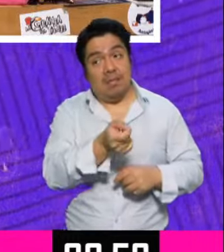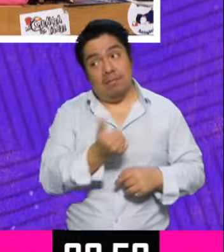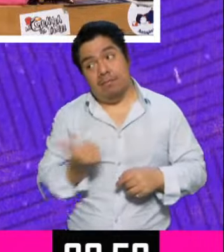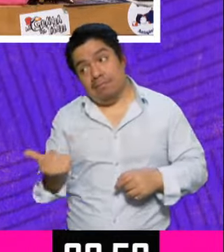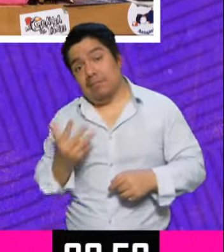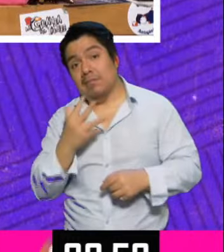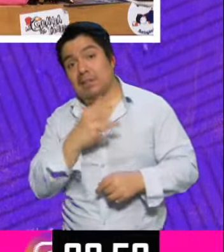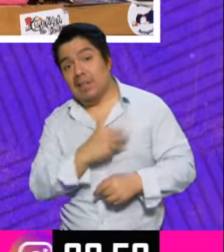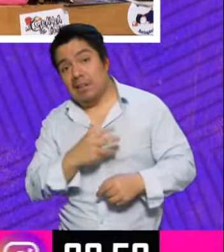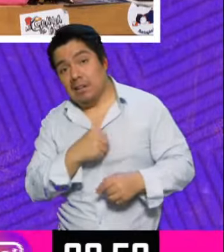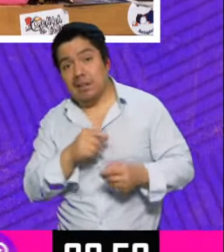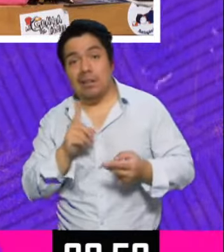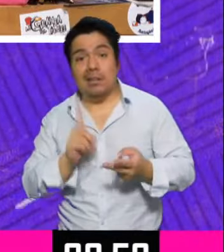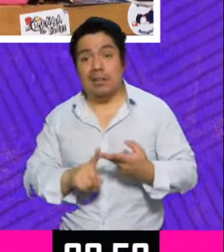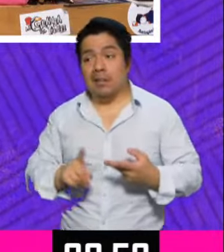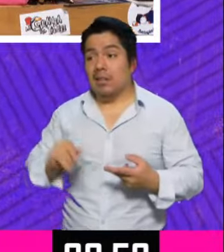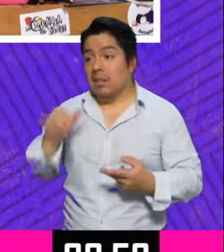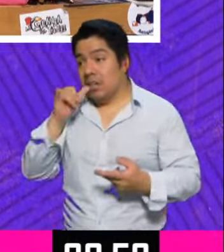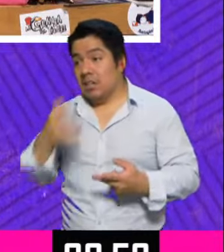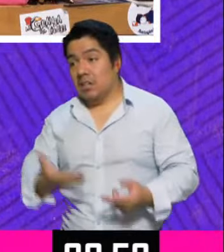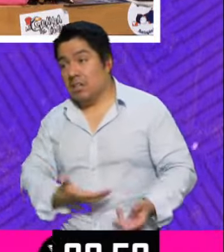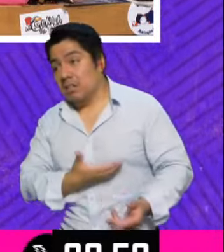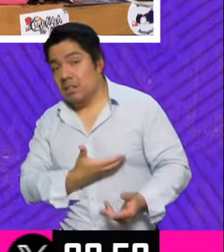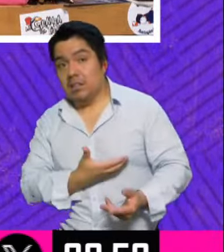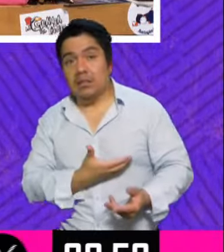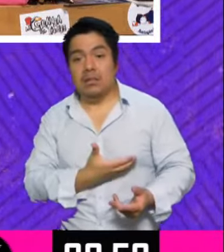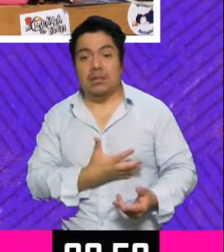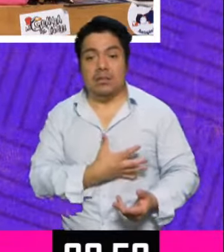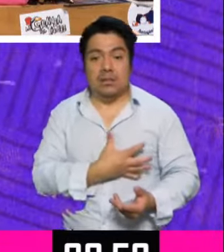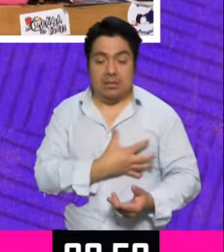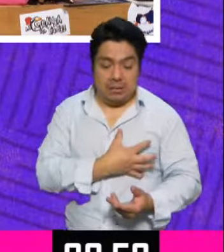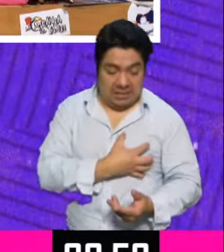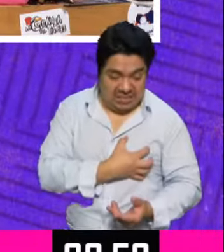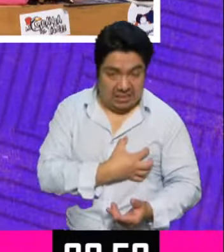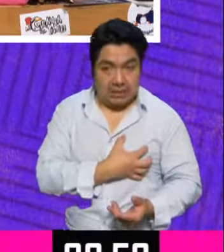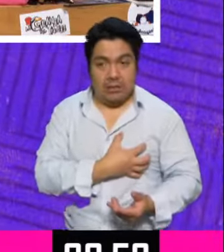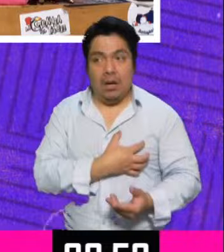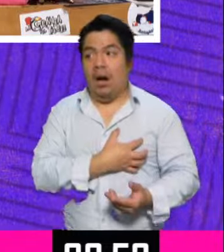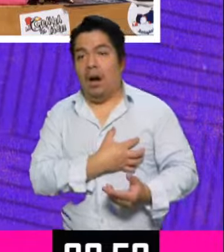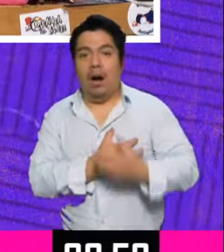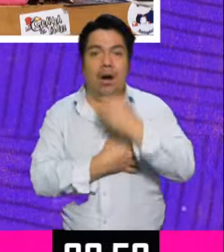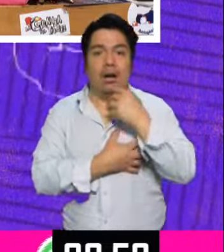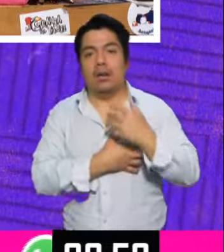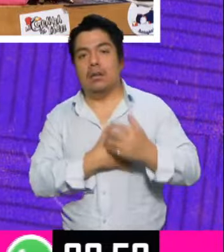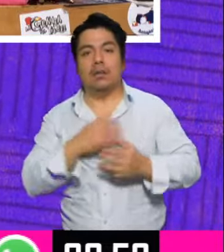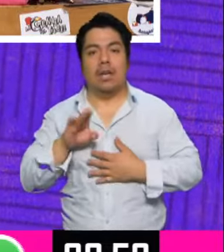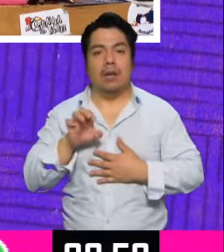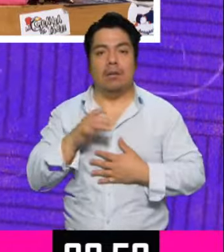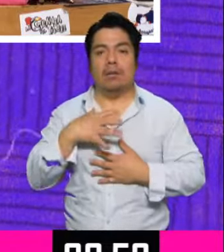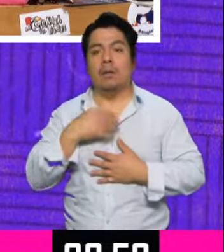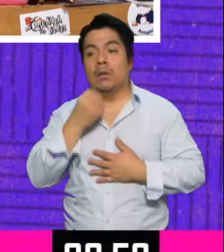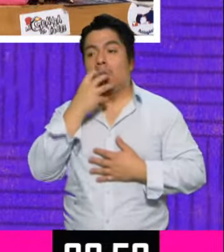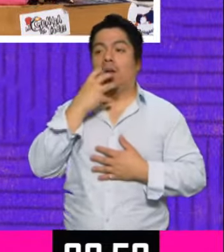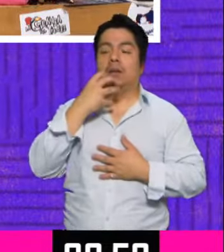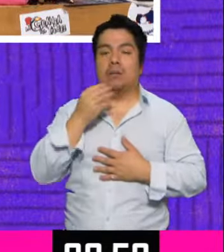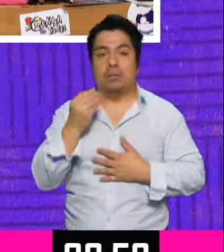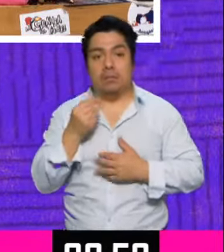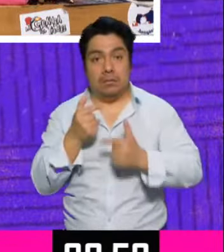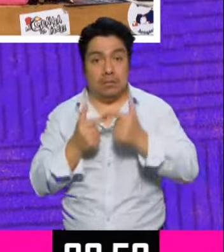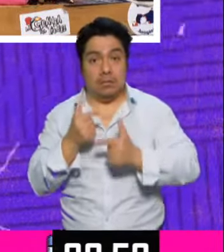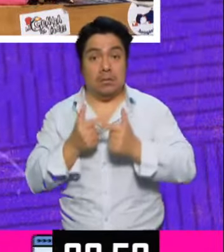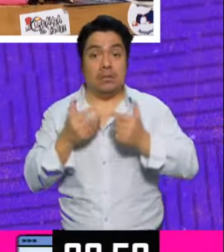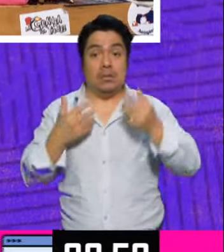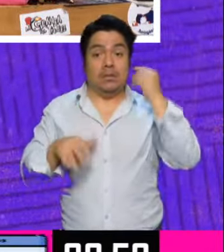el biberón y no s qu lo pone al pecho sin darse cuenta lo aprieta el pecho y el bebé se empieza a asfixiar Hasta que el bebé hace